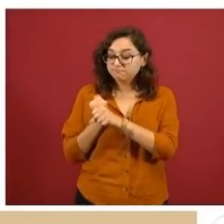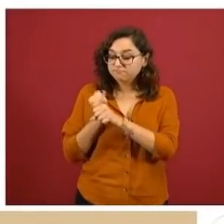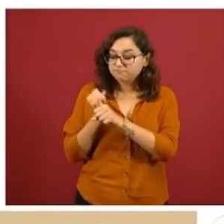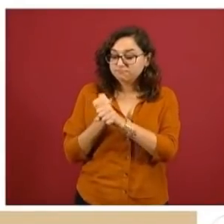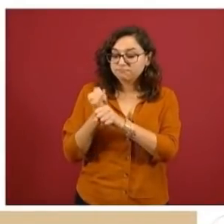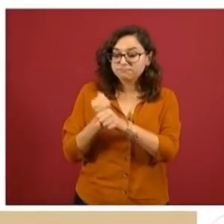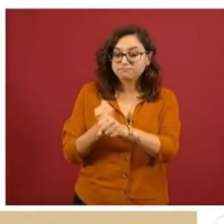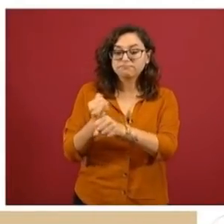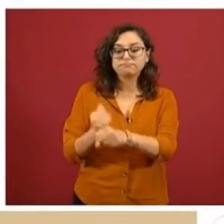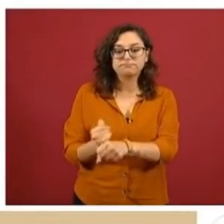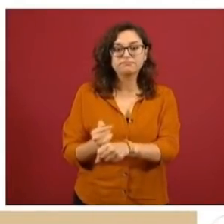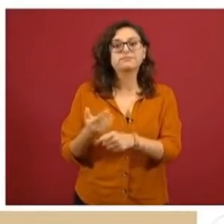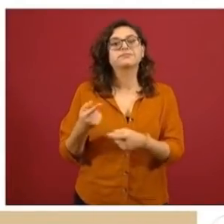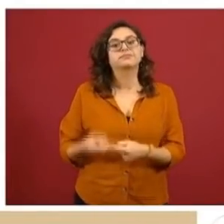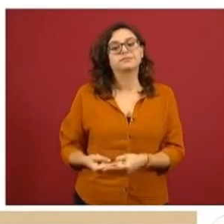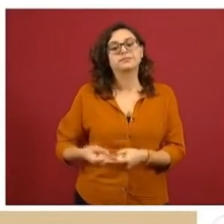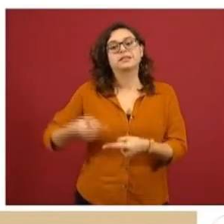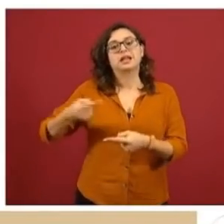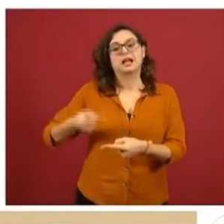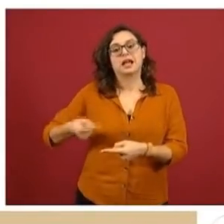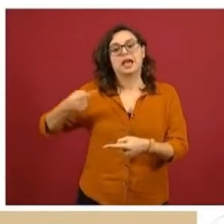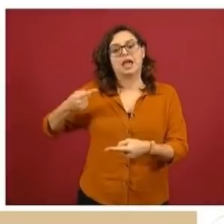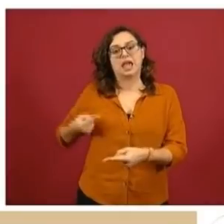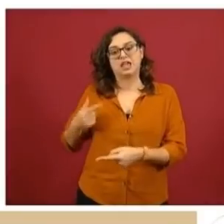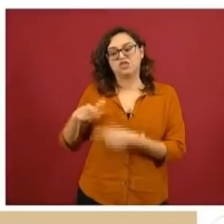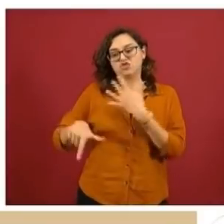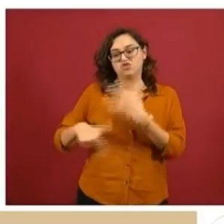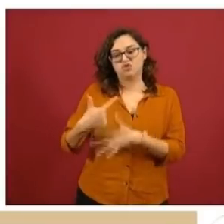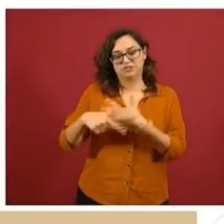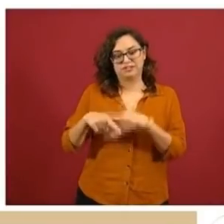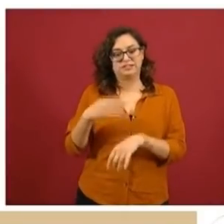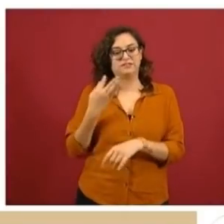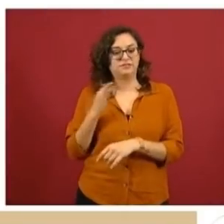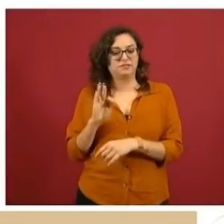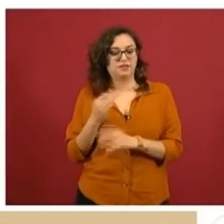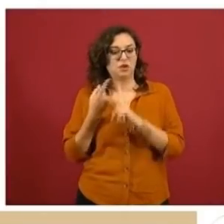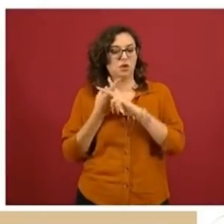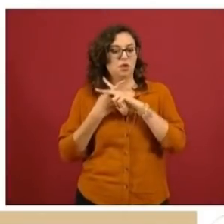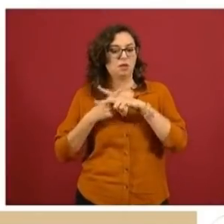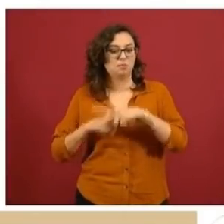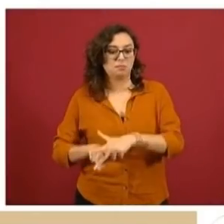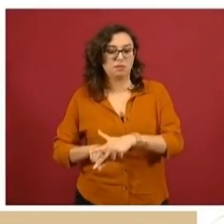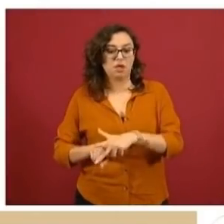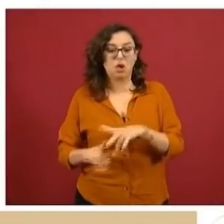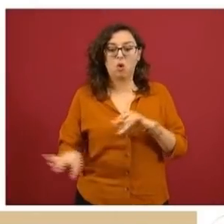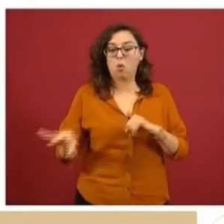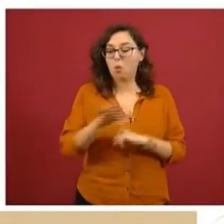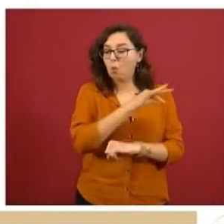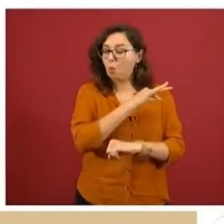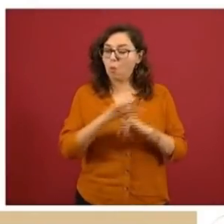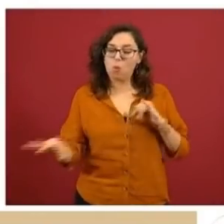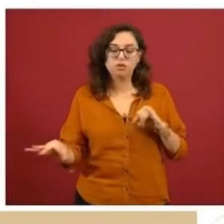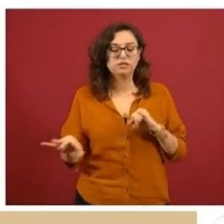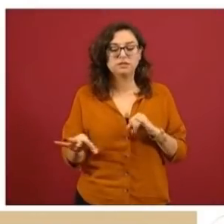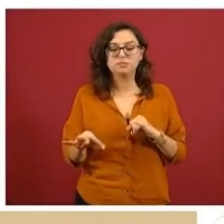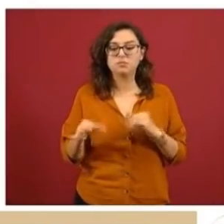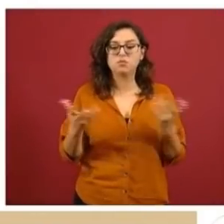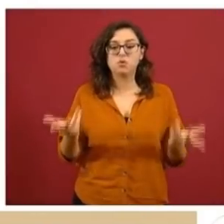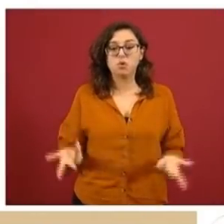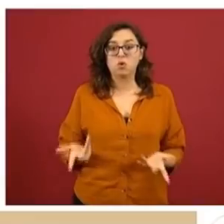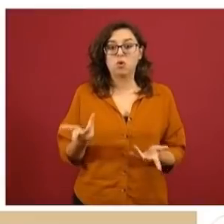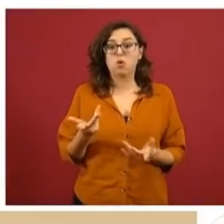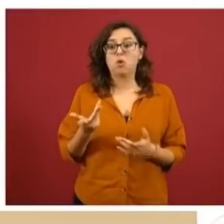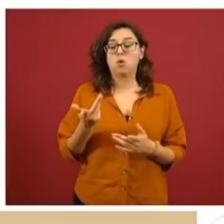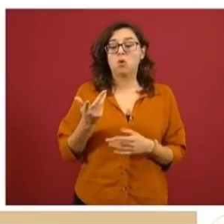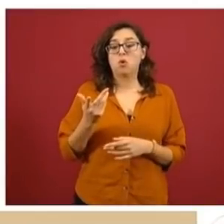casos confirmados que iniciaban el exantema desde el 12 de febrero. El último caso de sarampión identificado en México por fecha